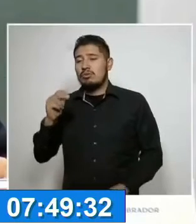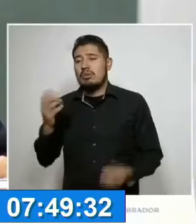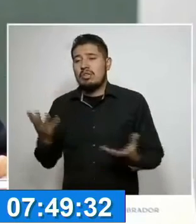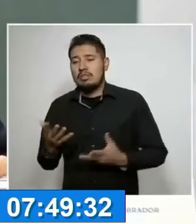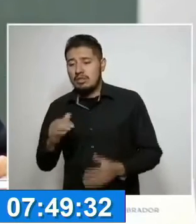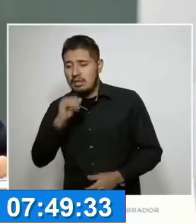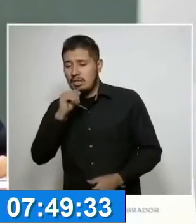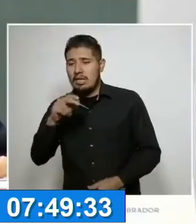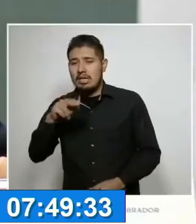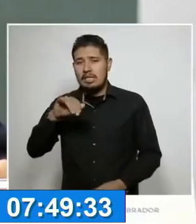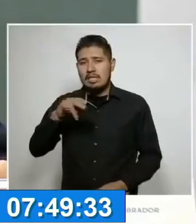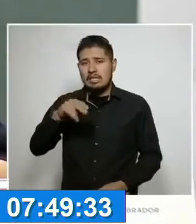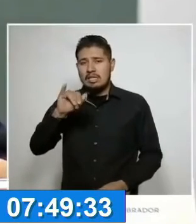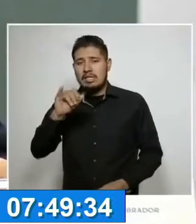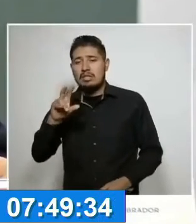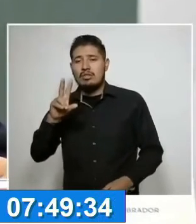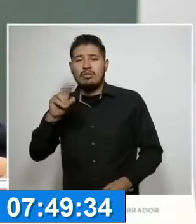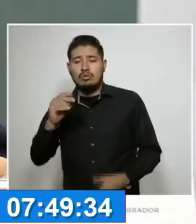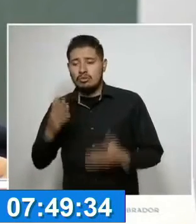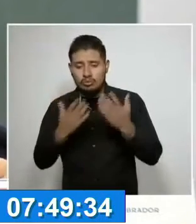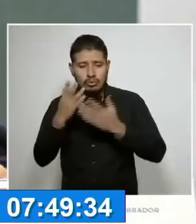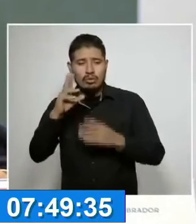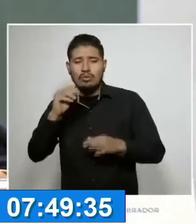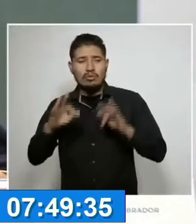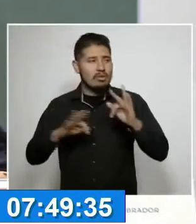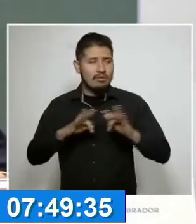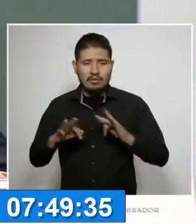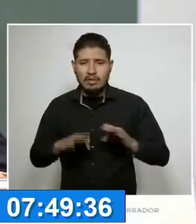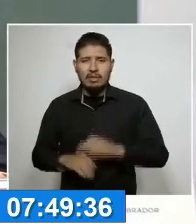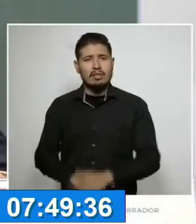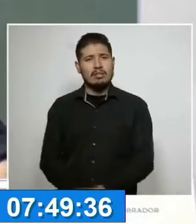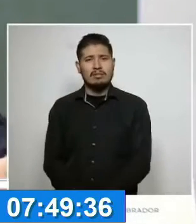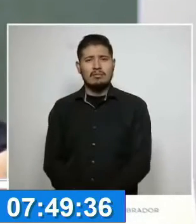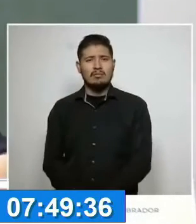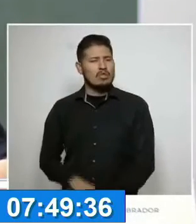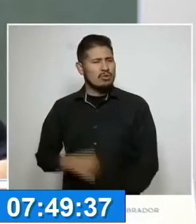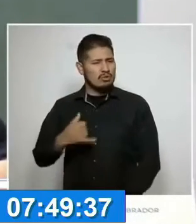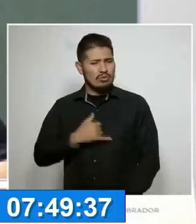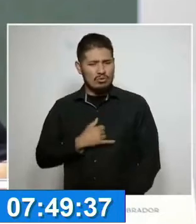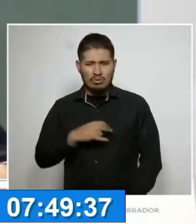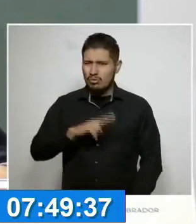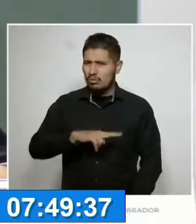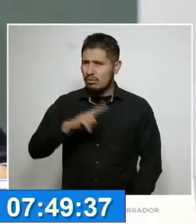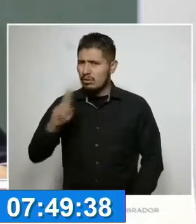ni estudian ni trabajan, y nunca